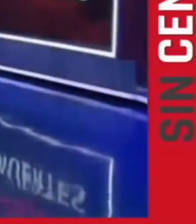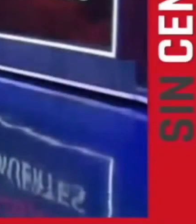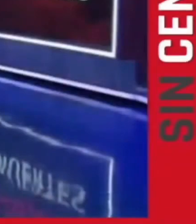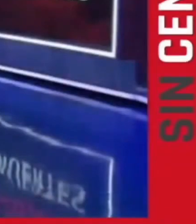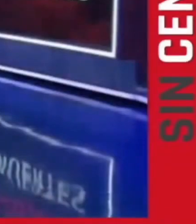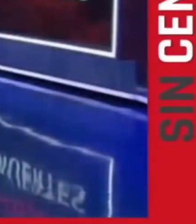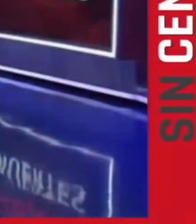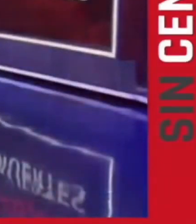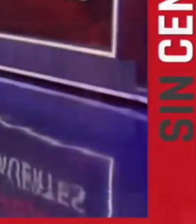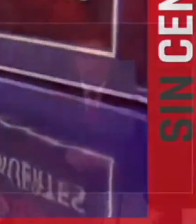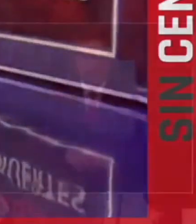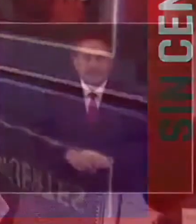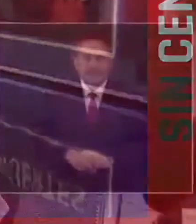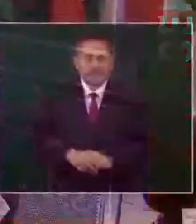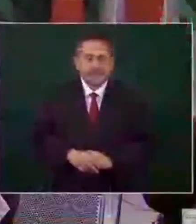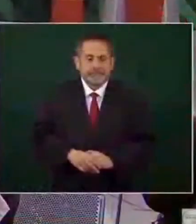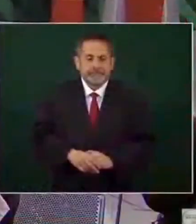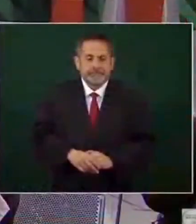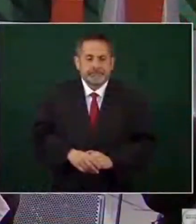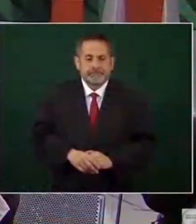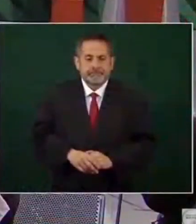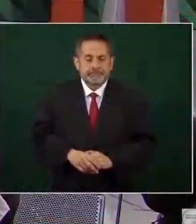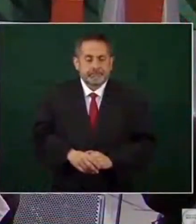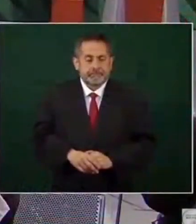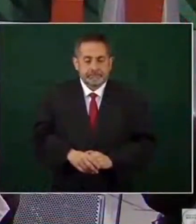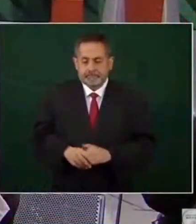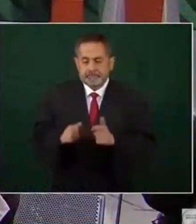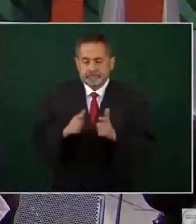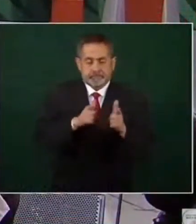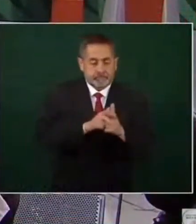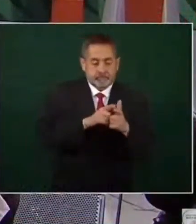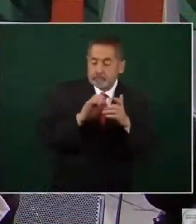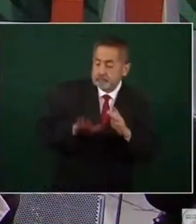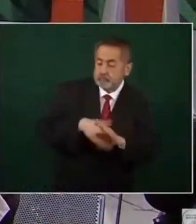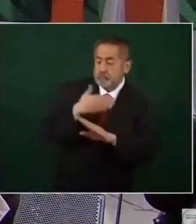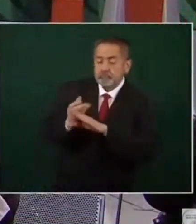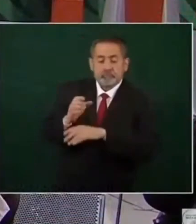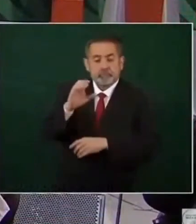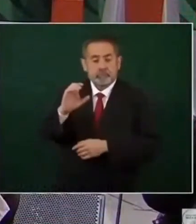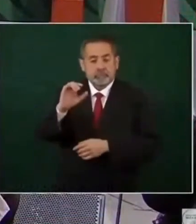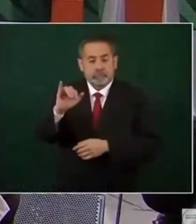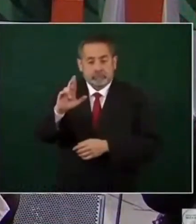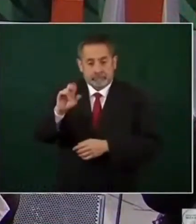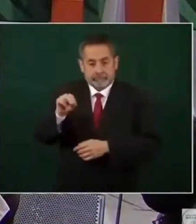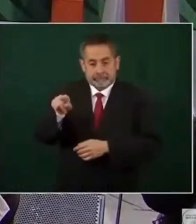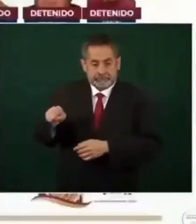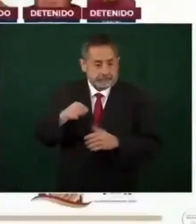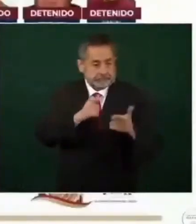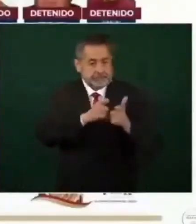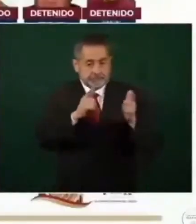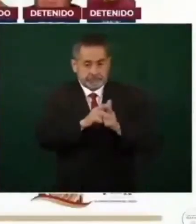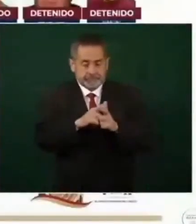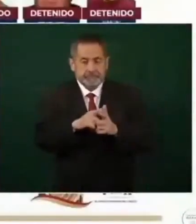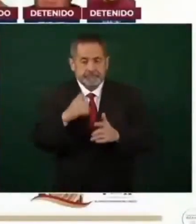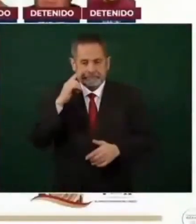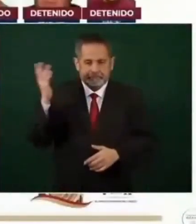Paco Stanley. Que estos señores consuman drogas y alcohol, eso usted ya lo